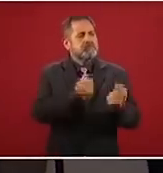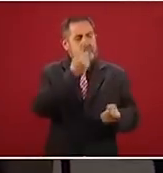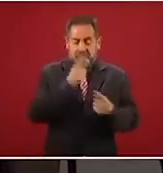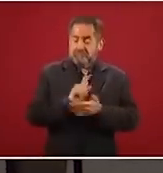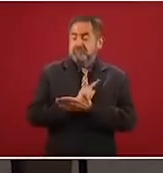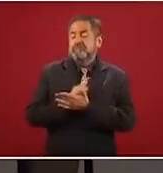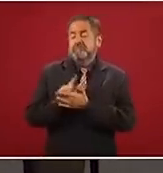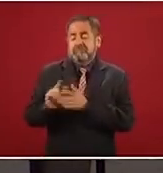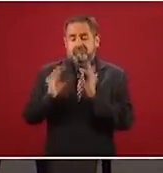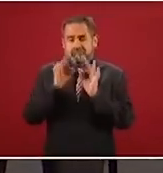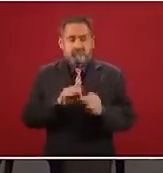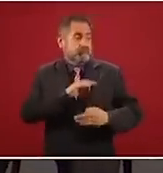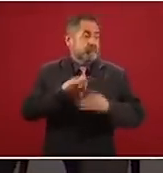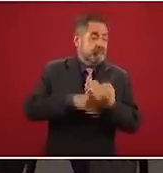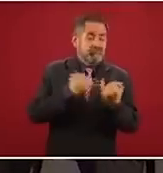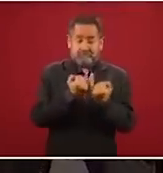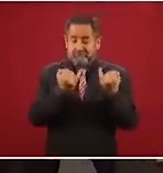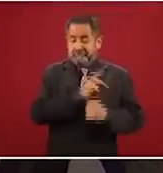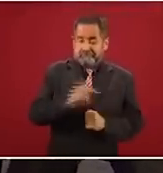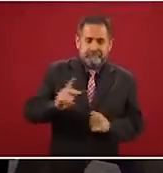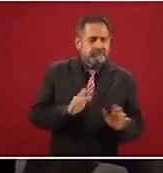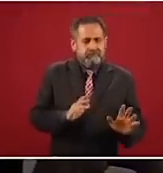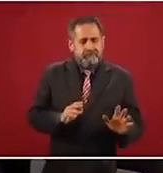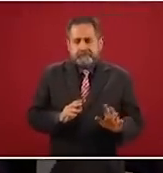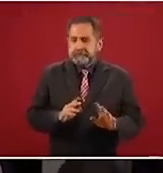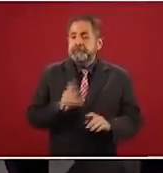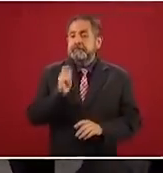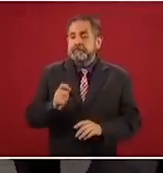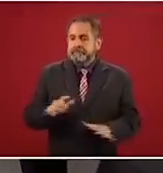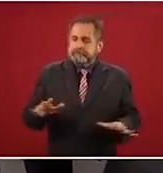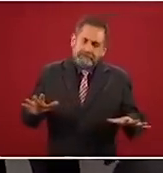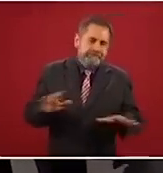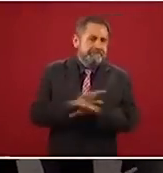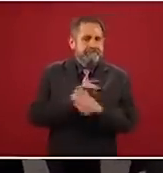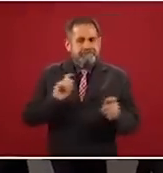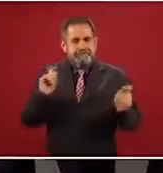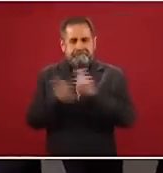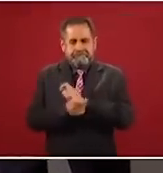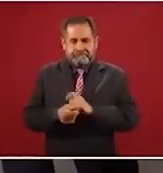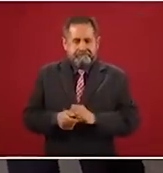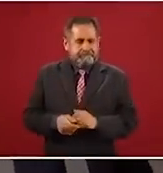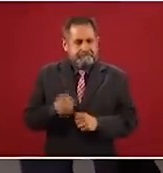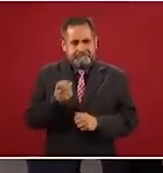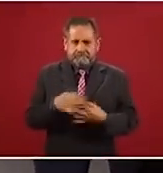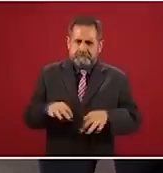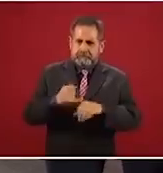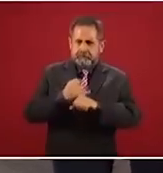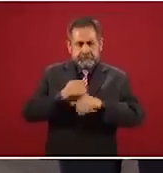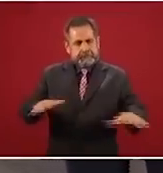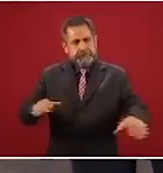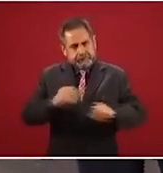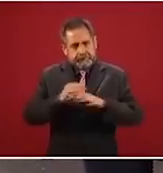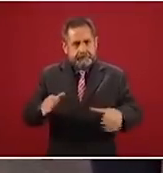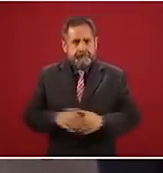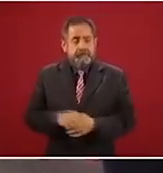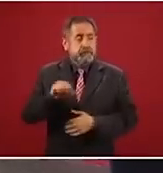tampoco quiero generalizar, pero esto ya cambió. Entonces, por eso informemos, y por eso